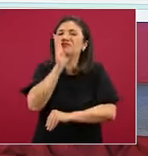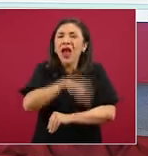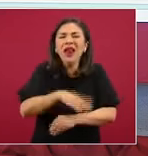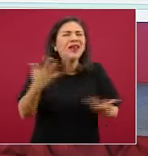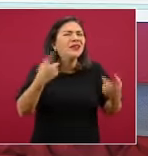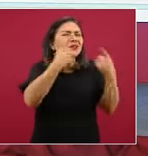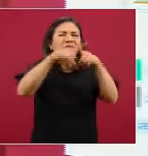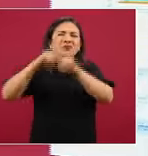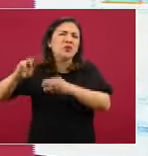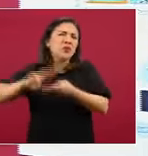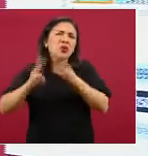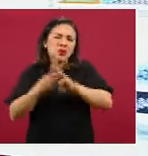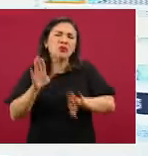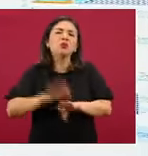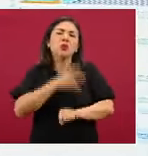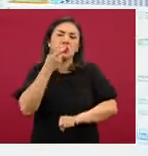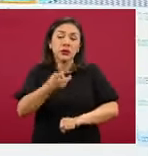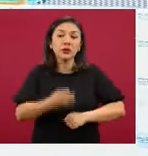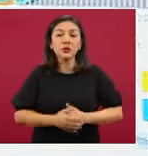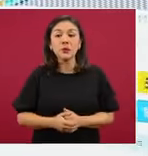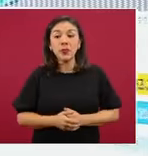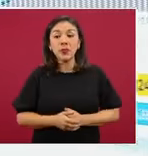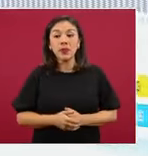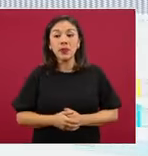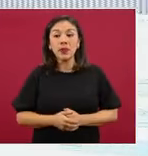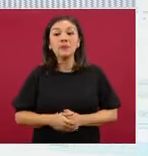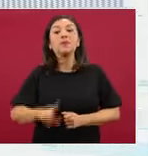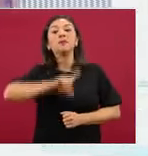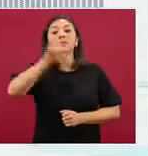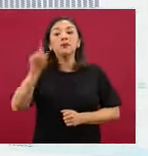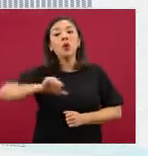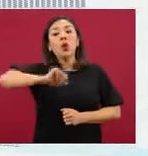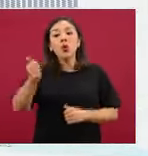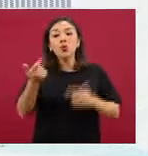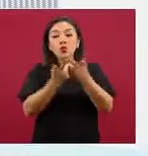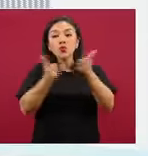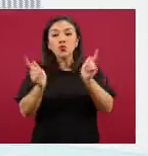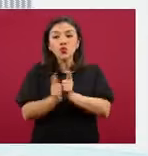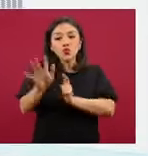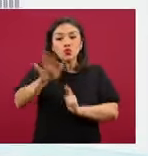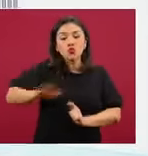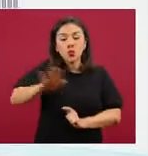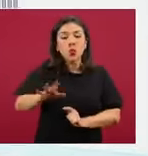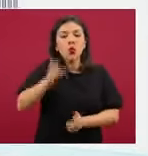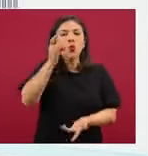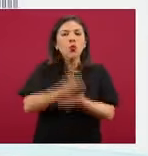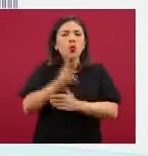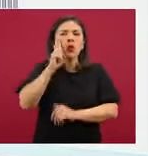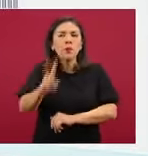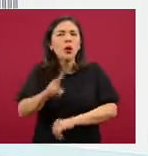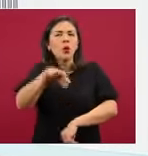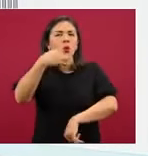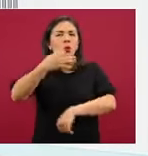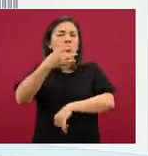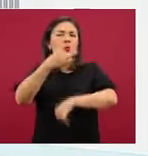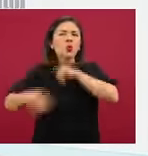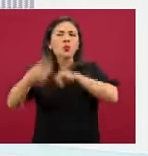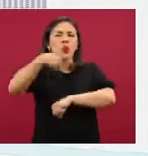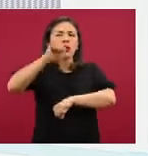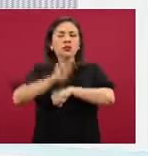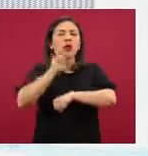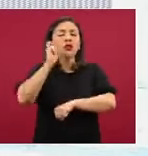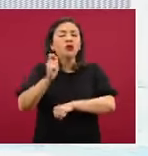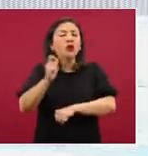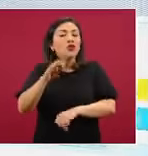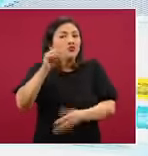muchas razones que ya se han expuesto. Y después tenemos un grupo que nada más lo reflejamos en la última semana, que son los sospechosos que